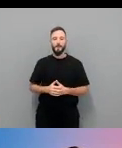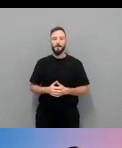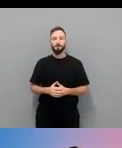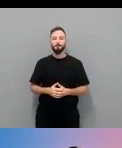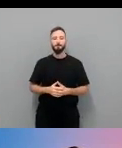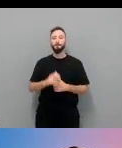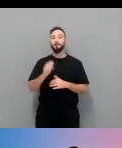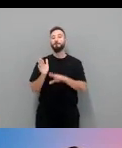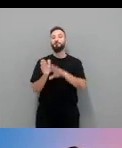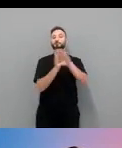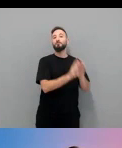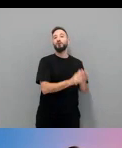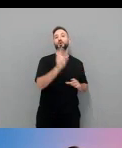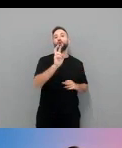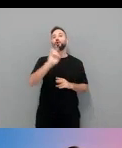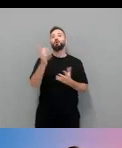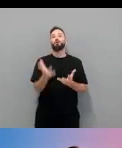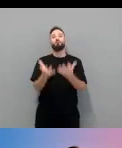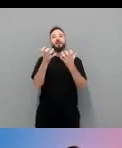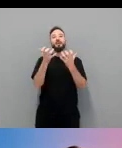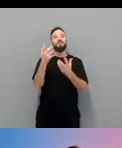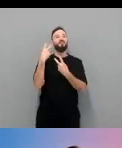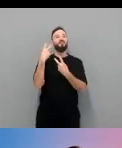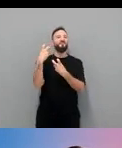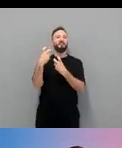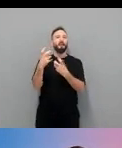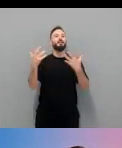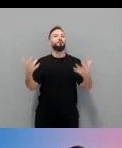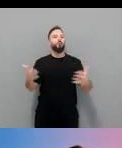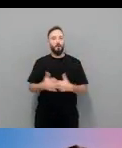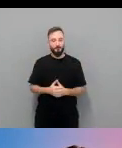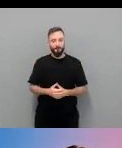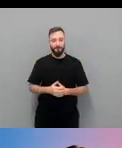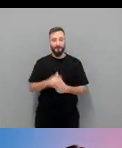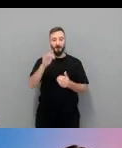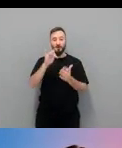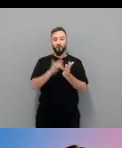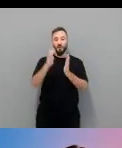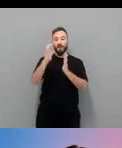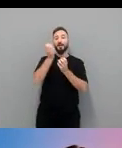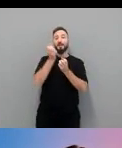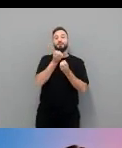Otros beneficios fiscales. Bueno, pues las deducciones de la